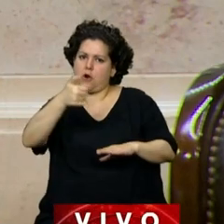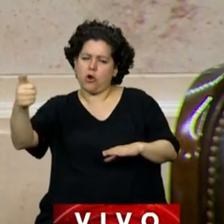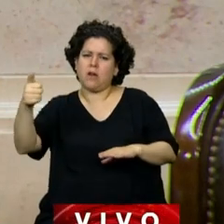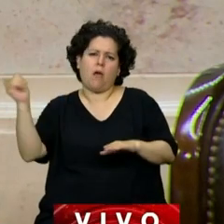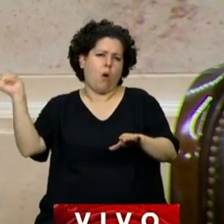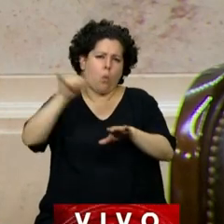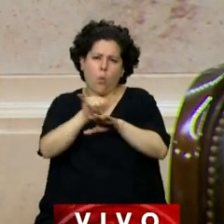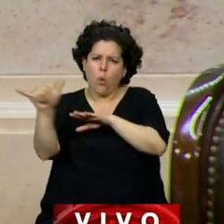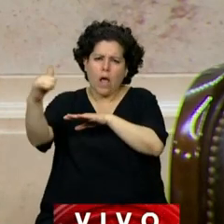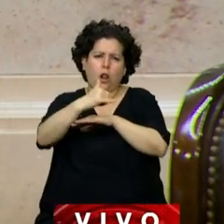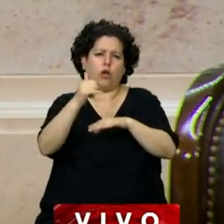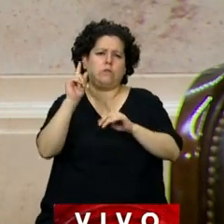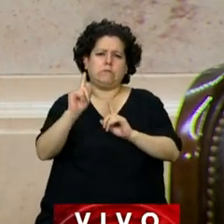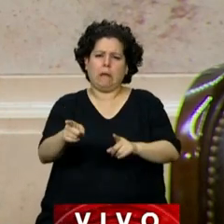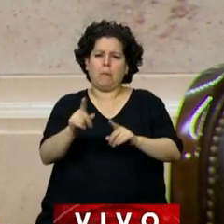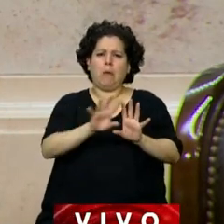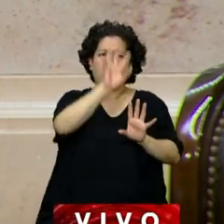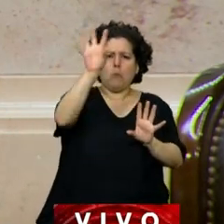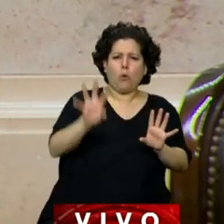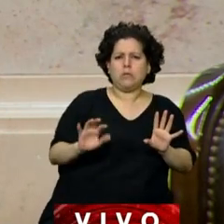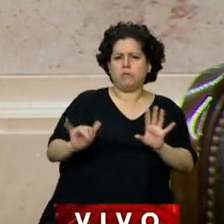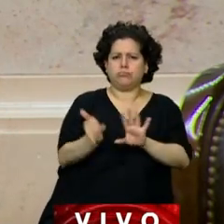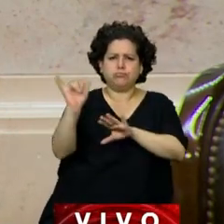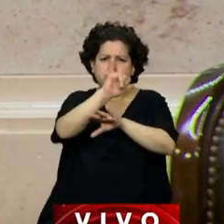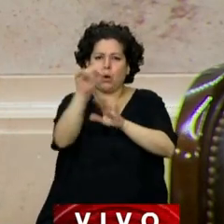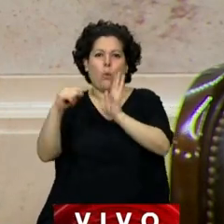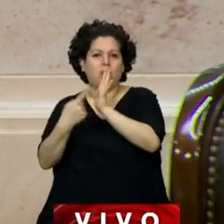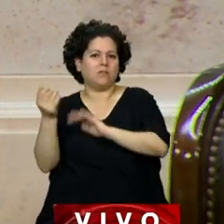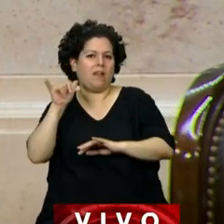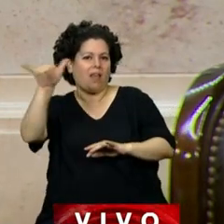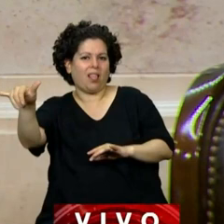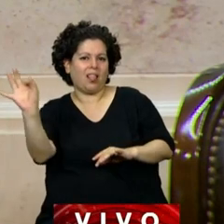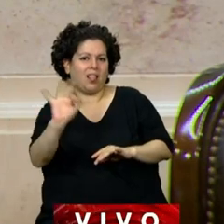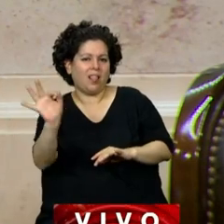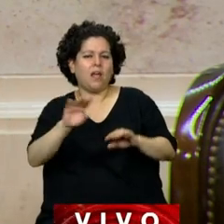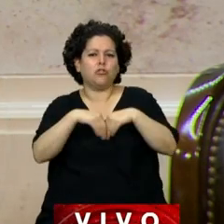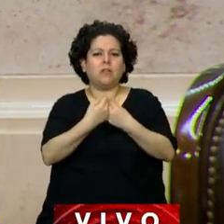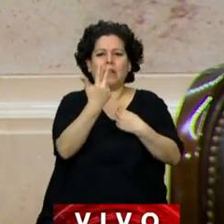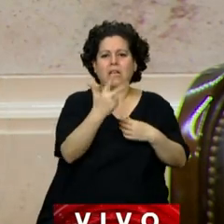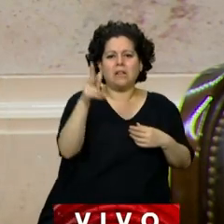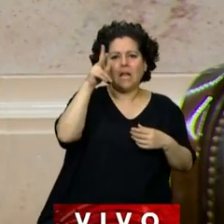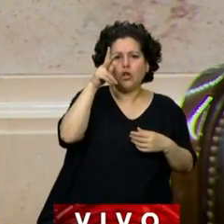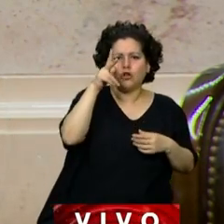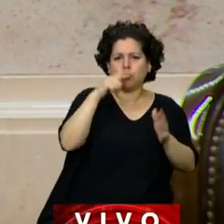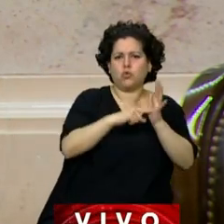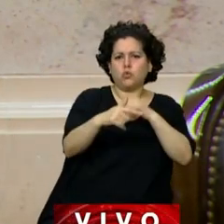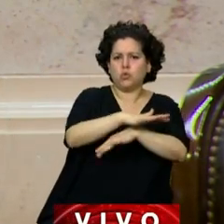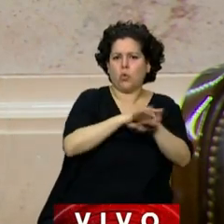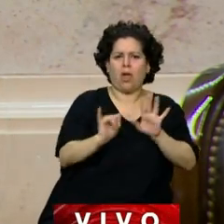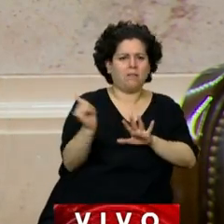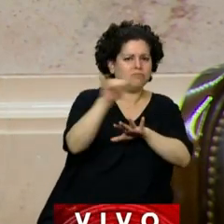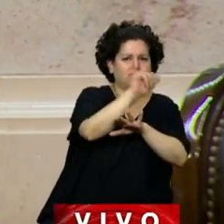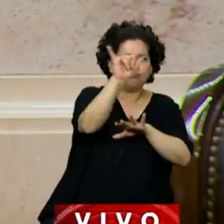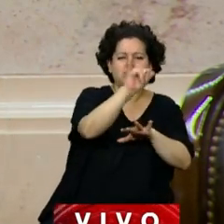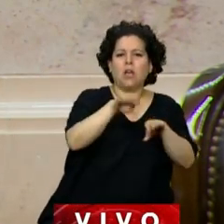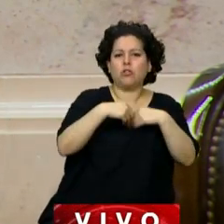vuelos y conexiones internas sin pasar por Buenos Aires, llega a 38 ciudades del país, de las cuales